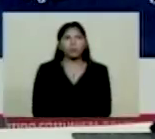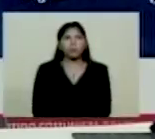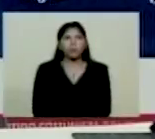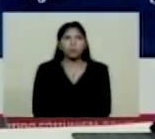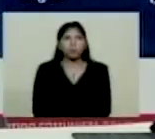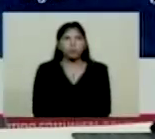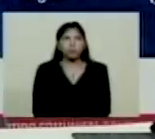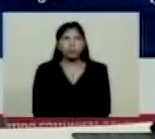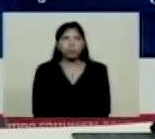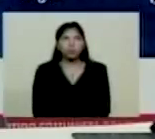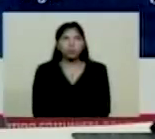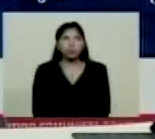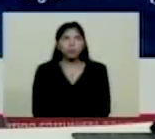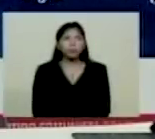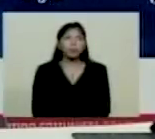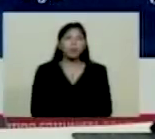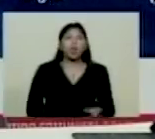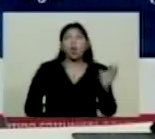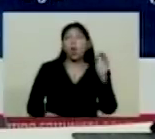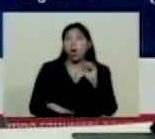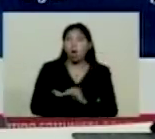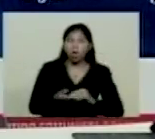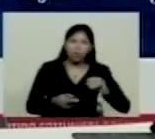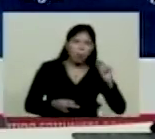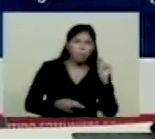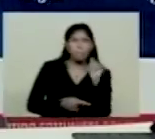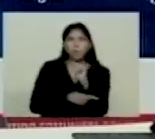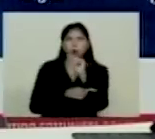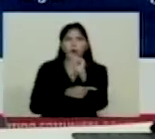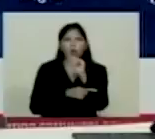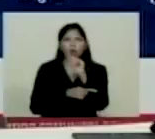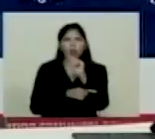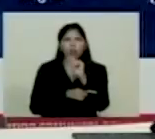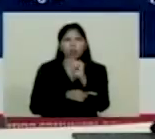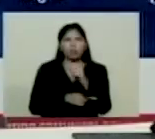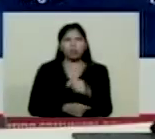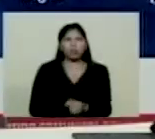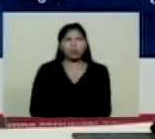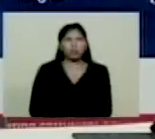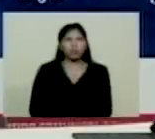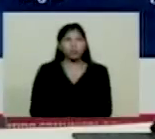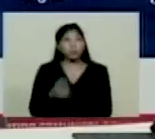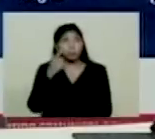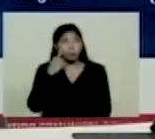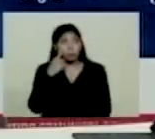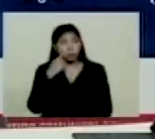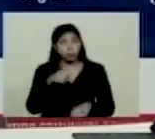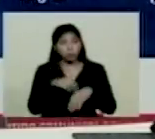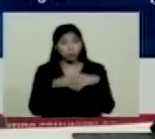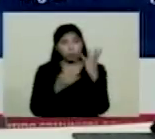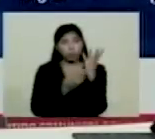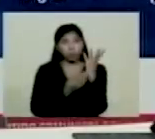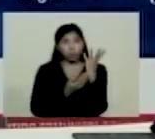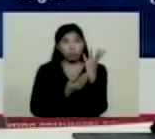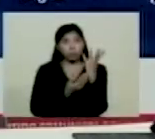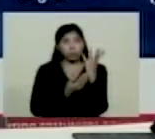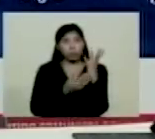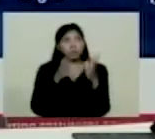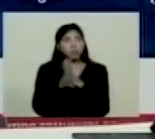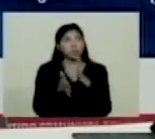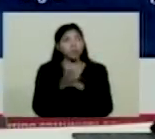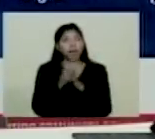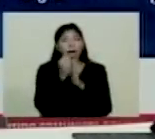Que si fraude otra vez, Andrés. Aquí está, mira. Estas son las auditorías.